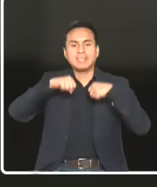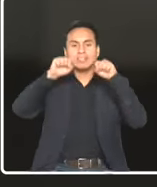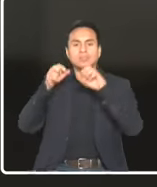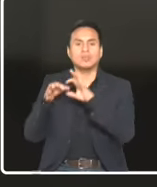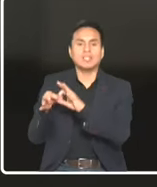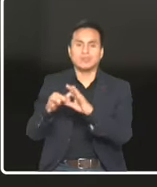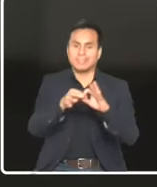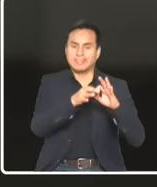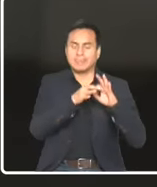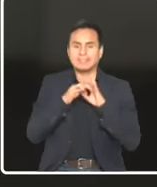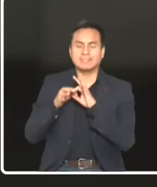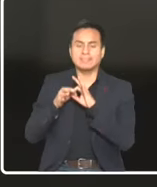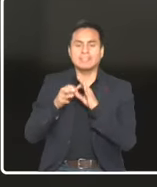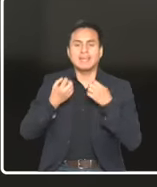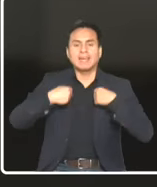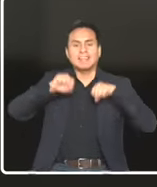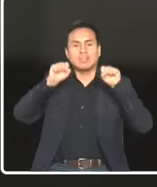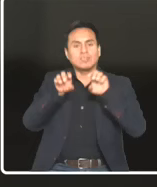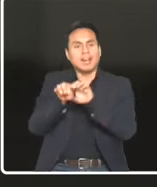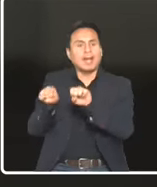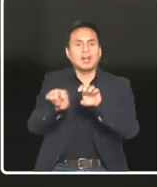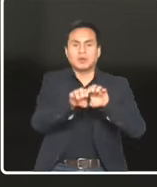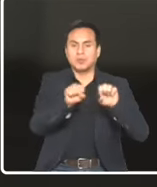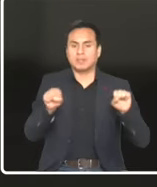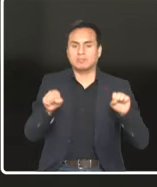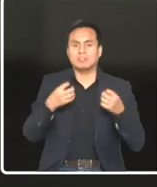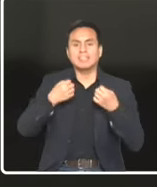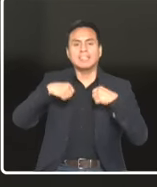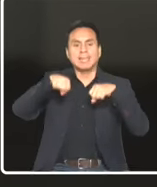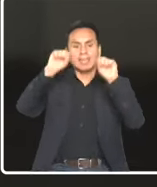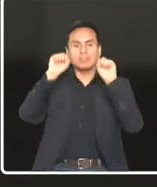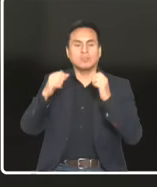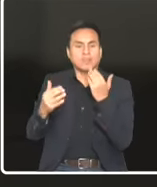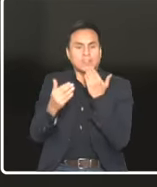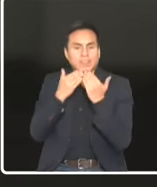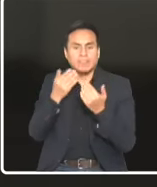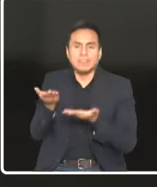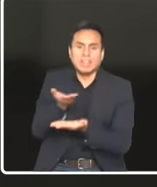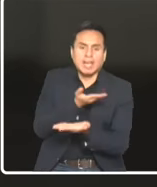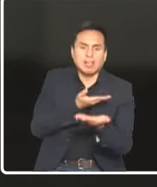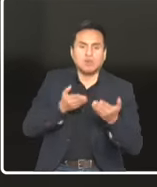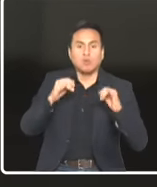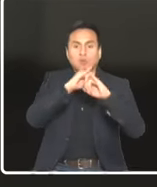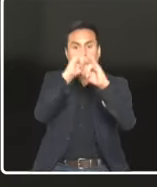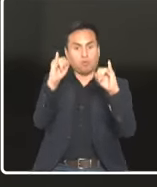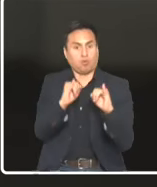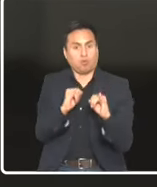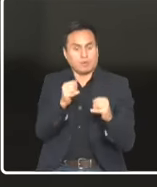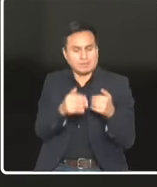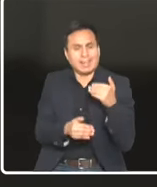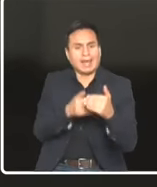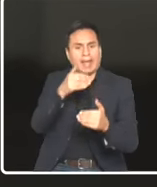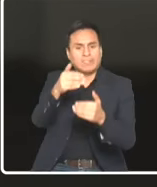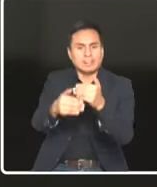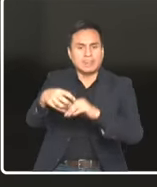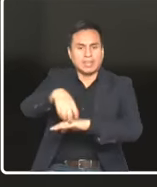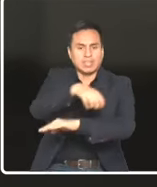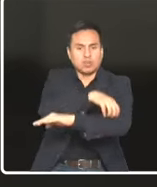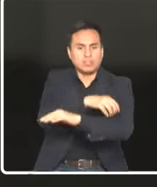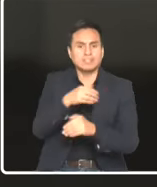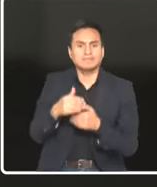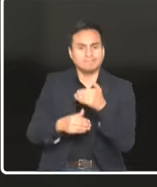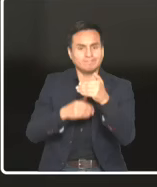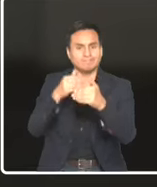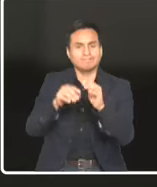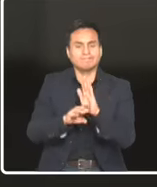la unidad ganaron los acuerdos ganó el diálogo como forma de hacer avanzar las